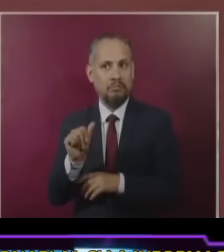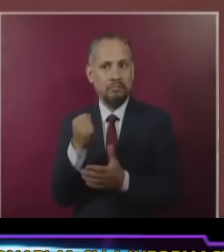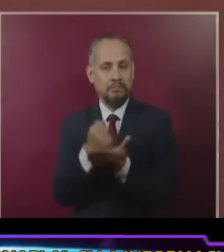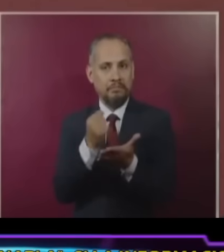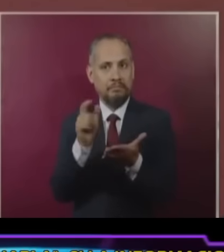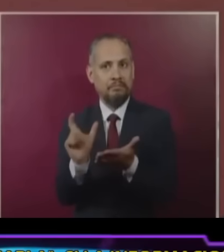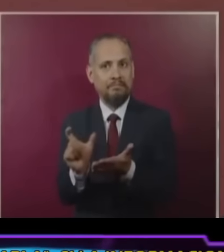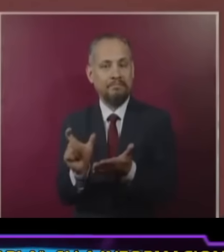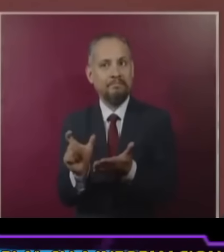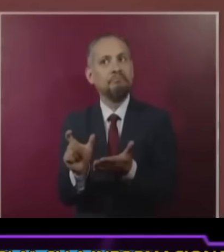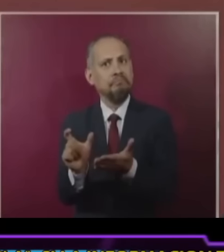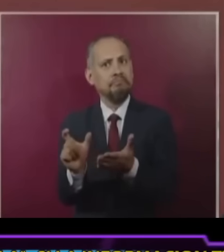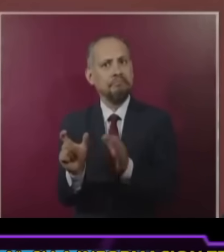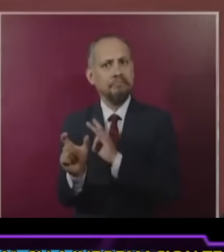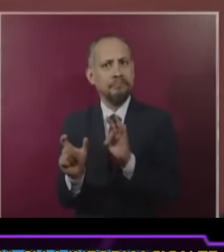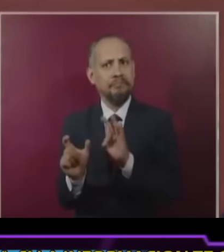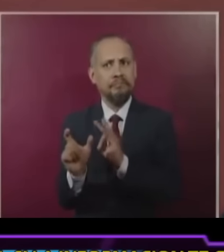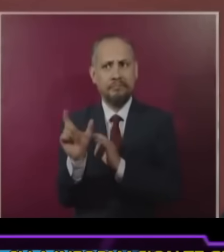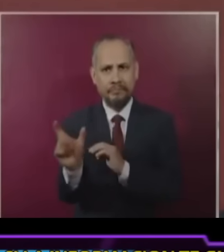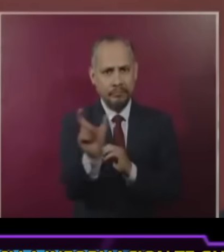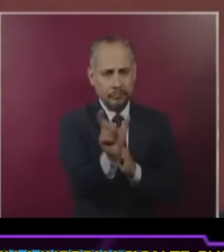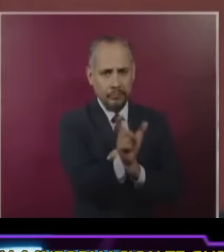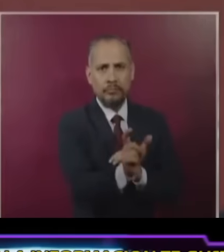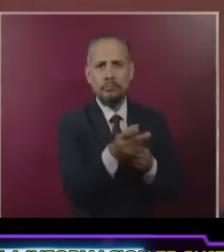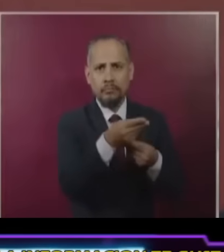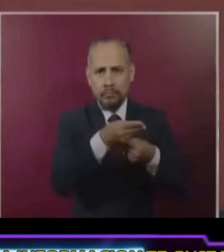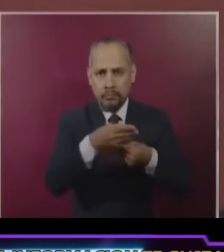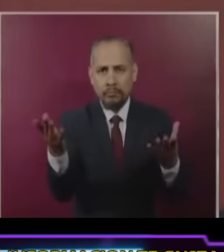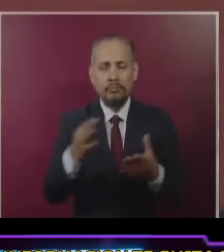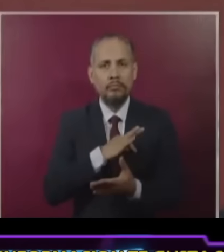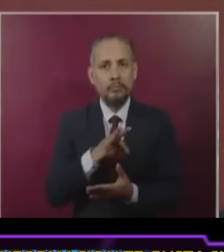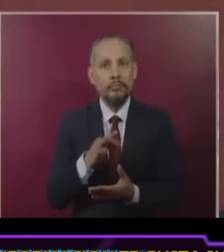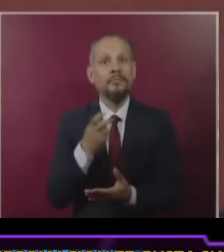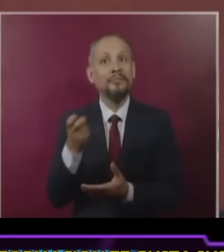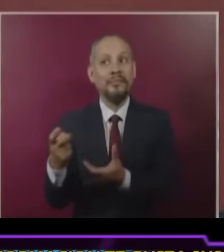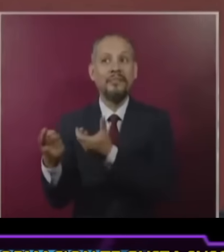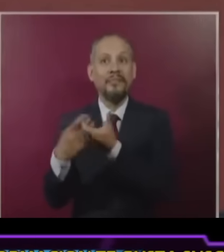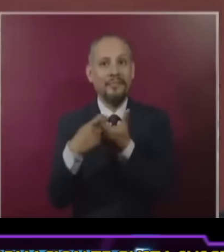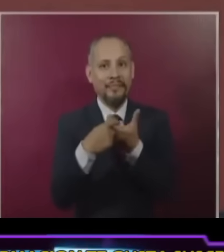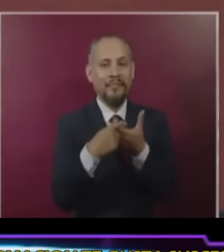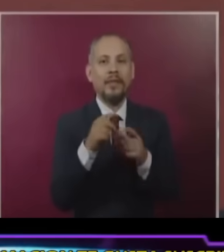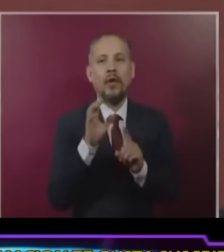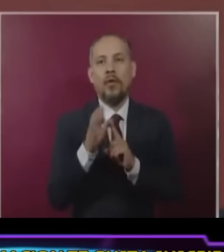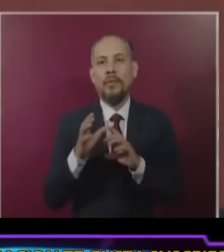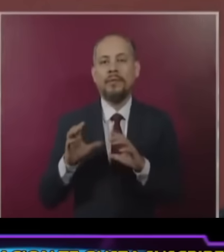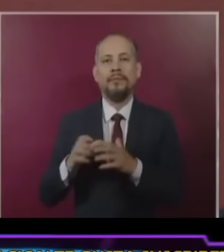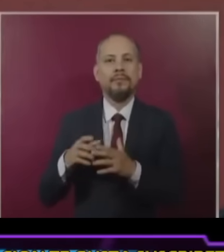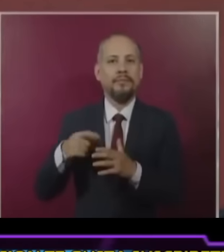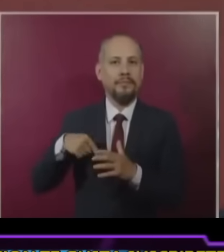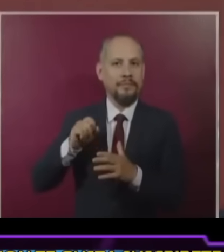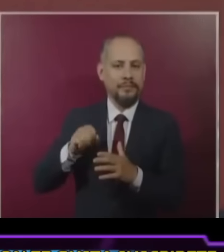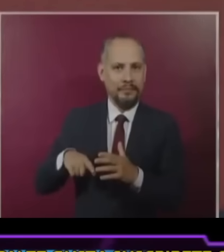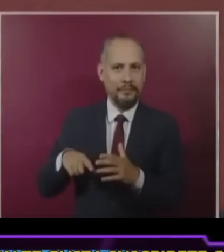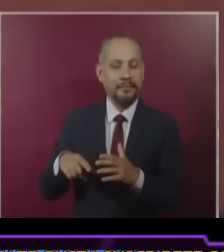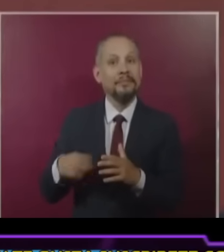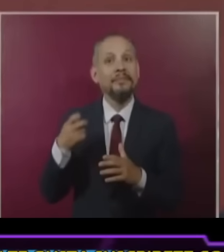hacer afiliaciones vamos a hacer comités y vamos a repartir el periódico